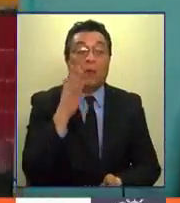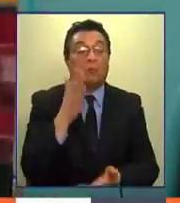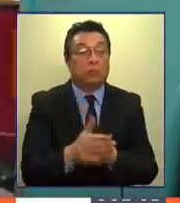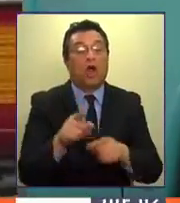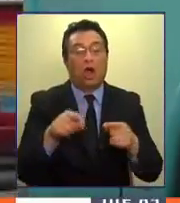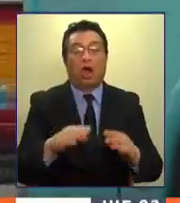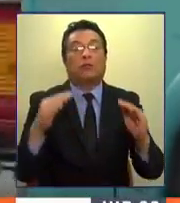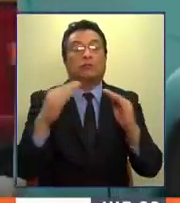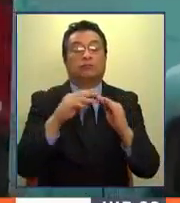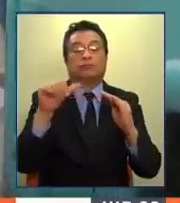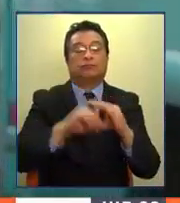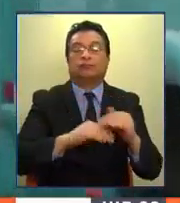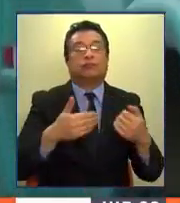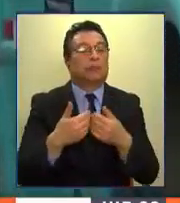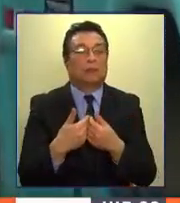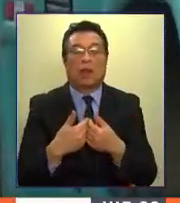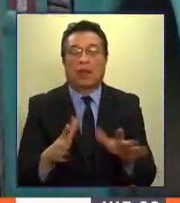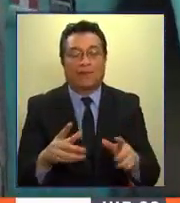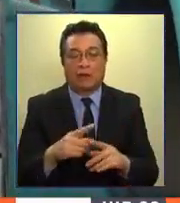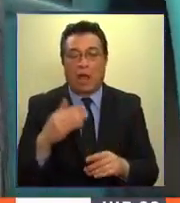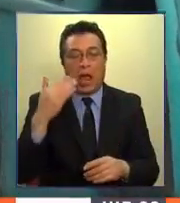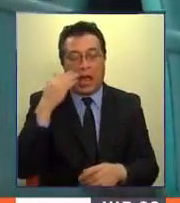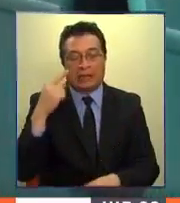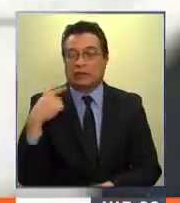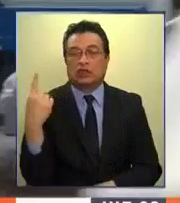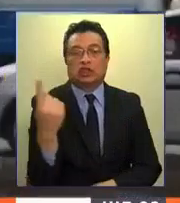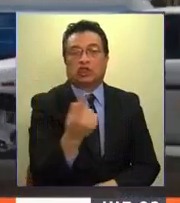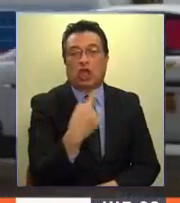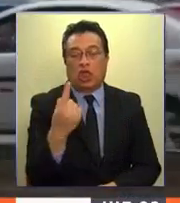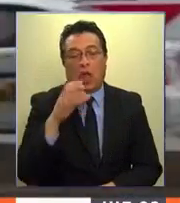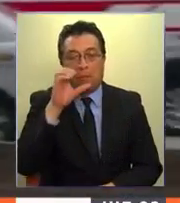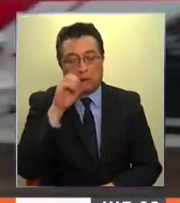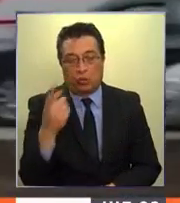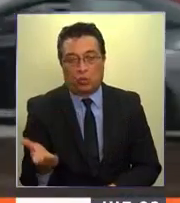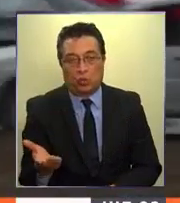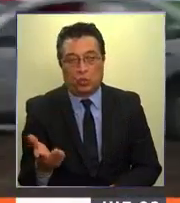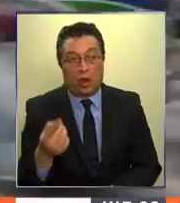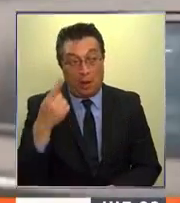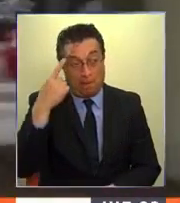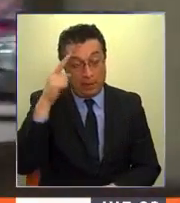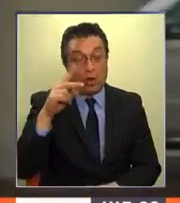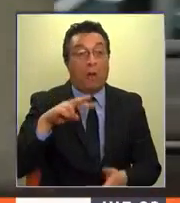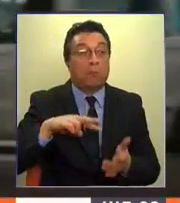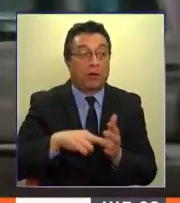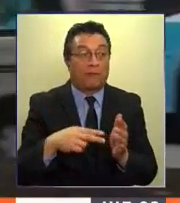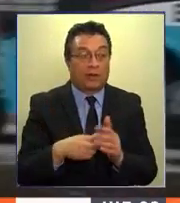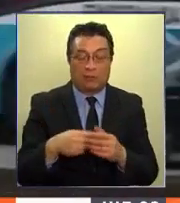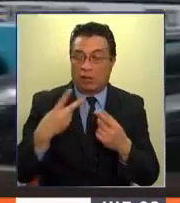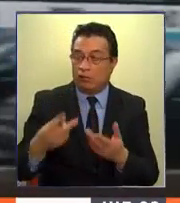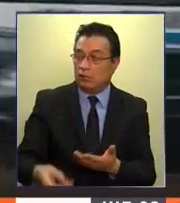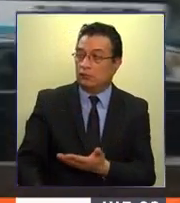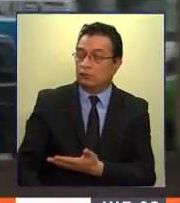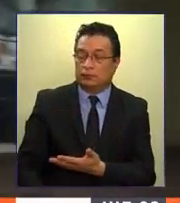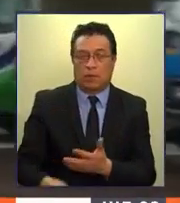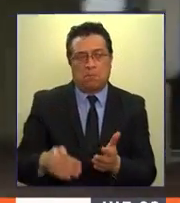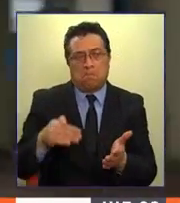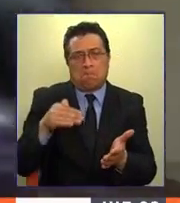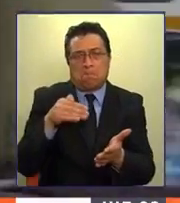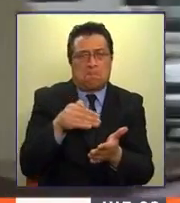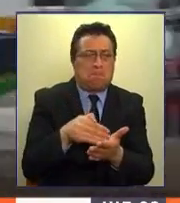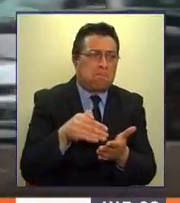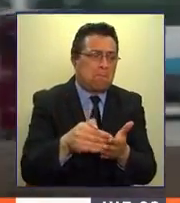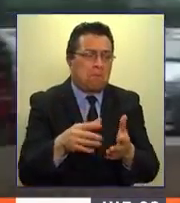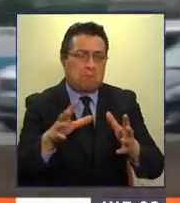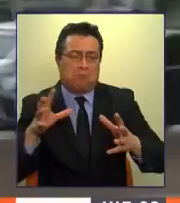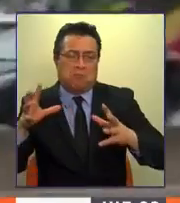las medidas de confinamiento en prácticamente todo el país. Eso sí, el problema es lo que vemos en imágenes. Millones